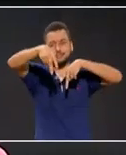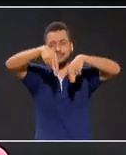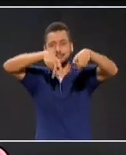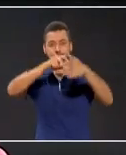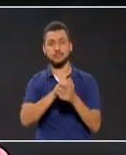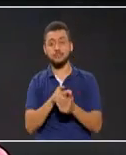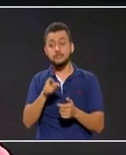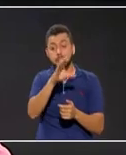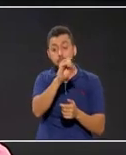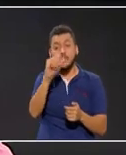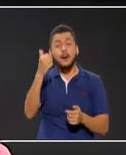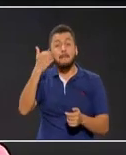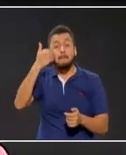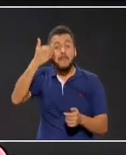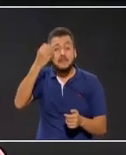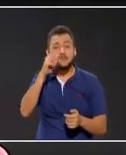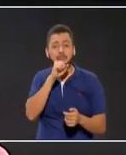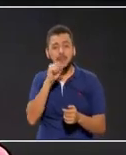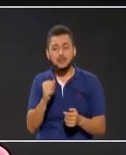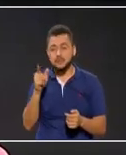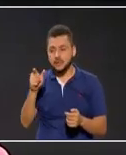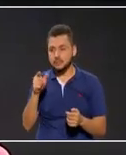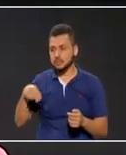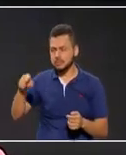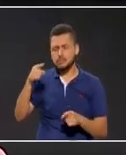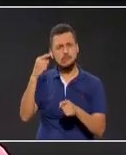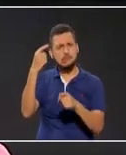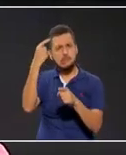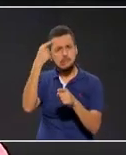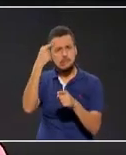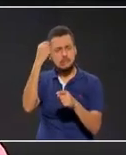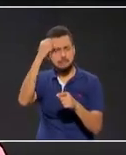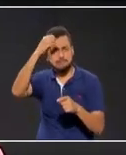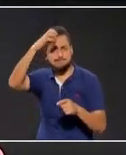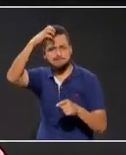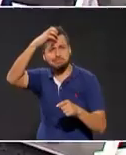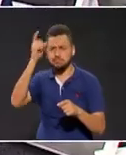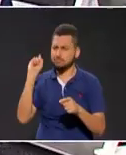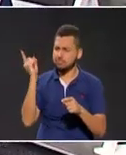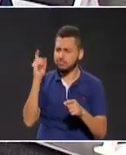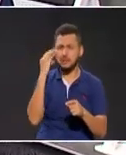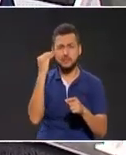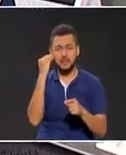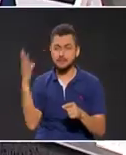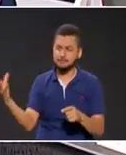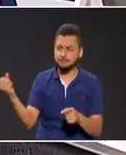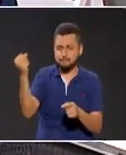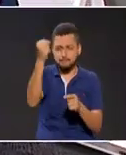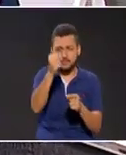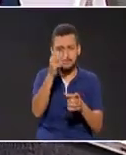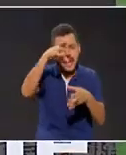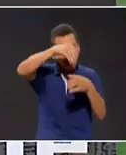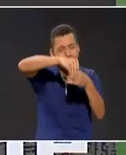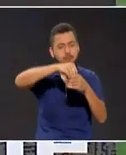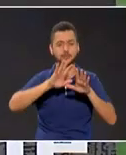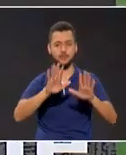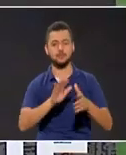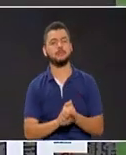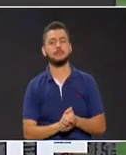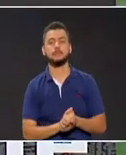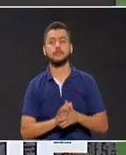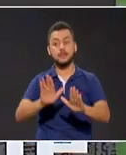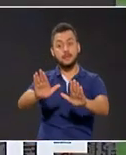Y es que ellos se puedan sentir útiles a la sociedad después de toda la experiencia que tienen. Candidata, cuando usted menciona lo que piensan hacer, es